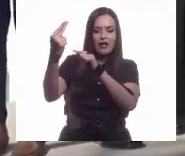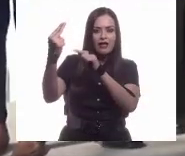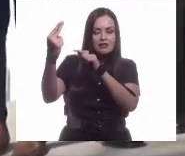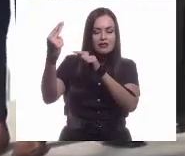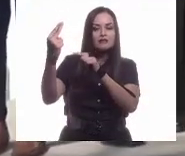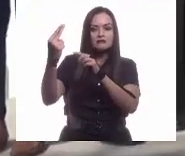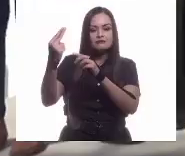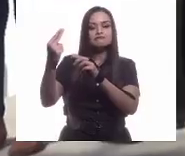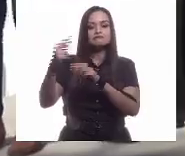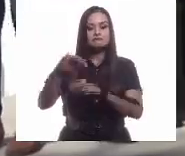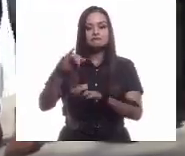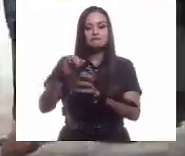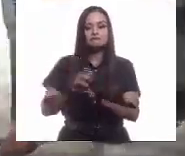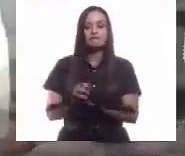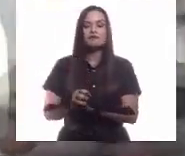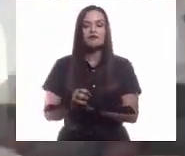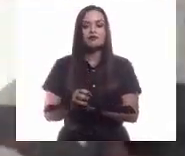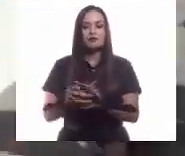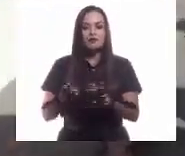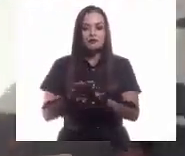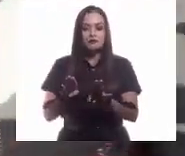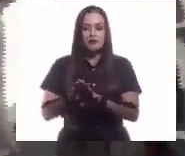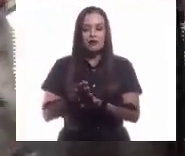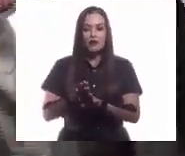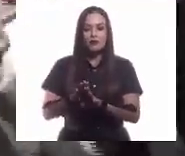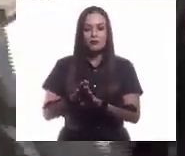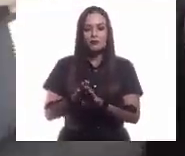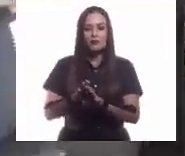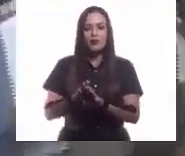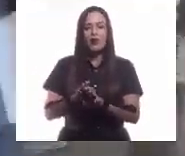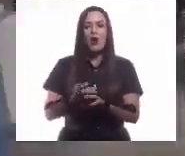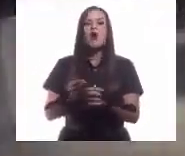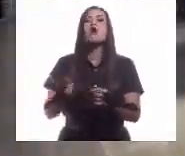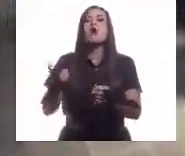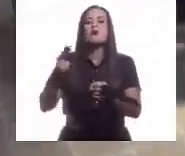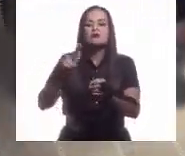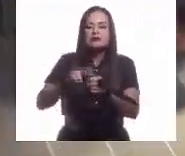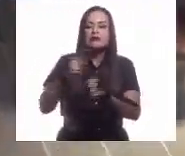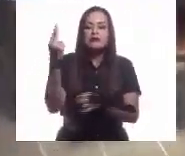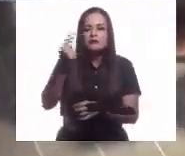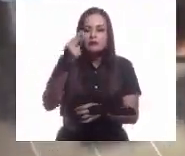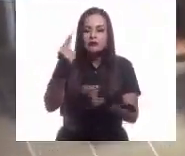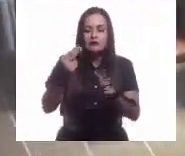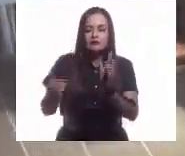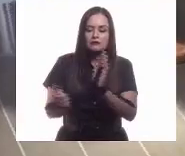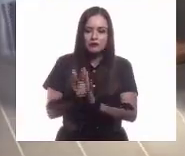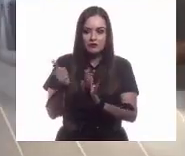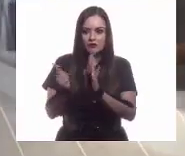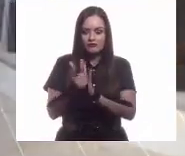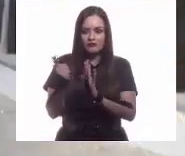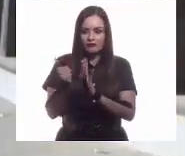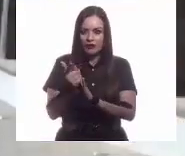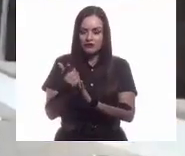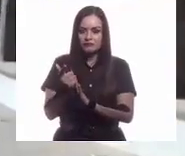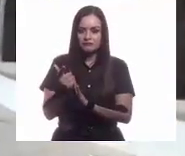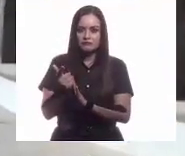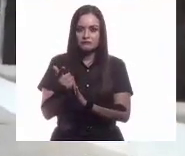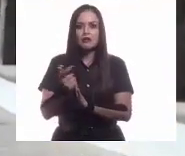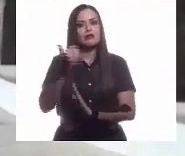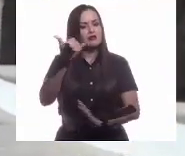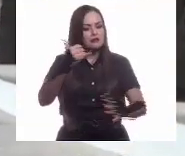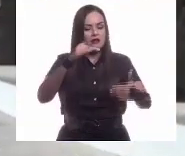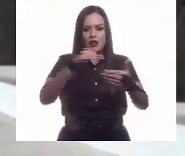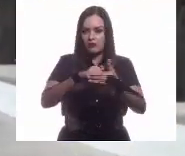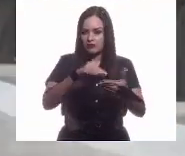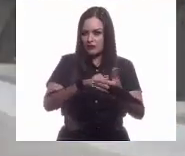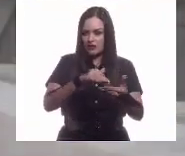incluye la construcción del Centro de Servicios Universitarios en el Campus La Paz y también las ampliaciones y remodelaciones en el Campus de Los Cabos